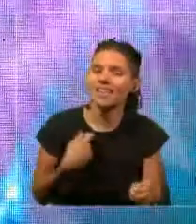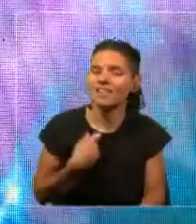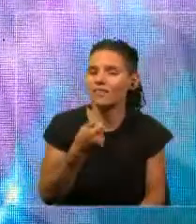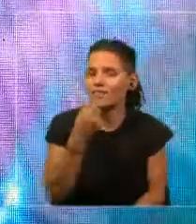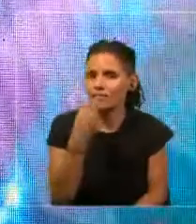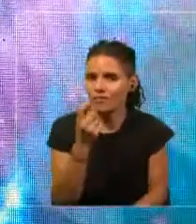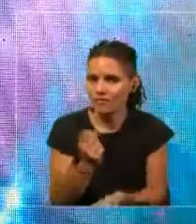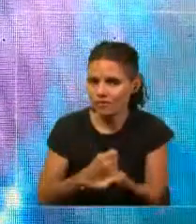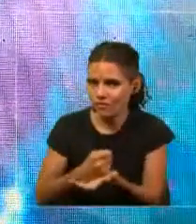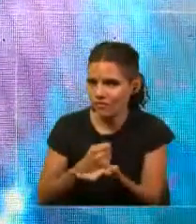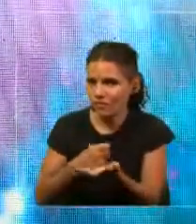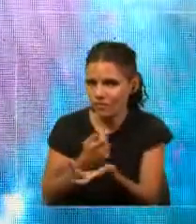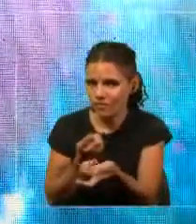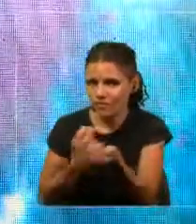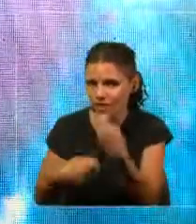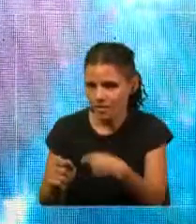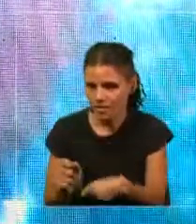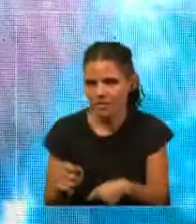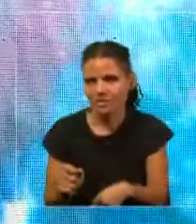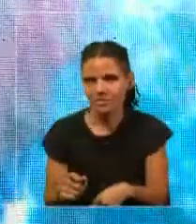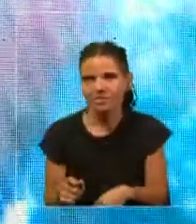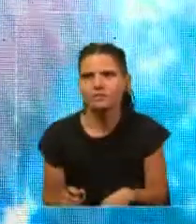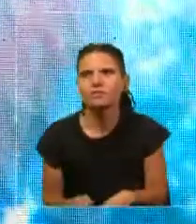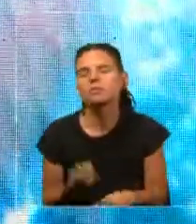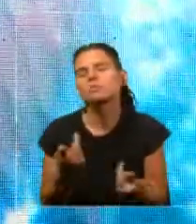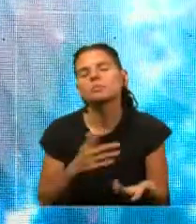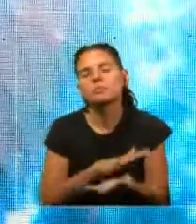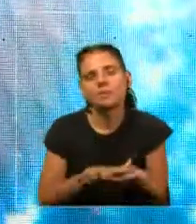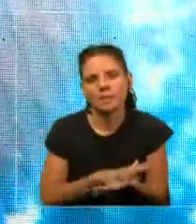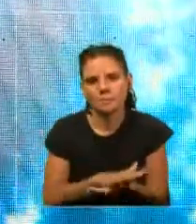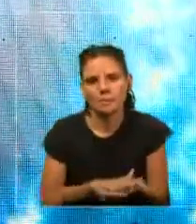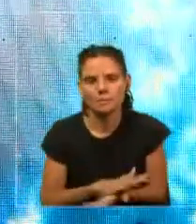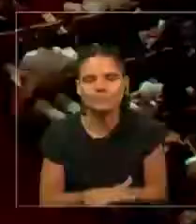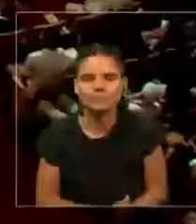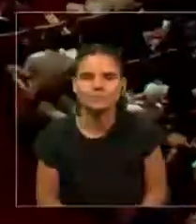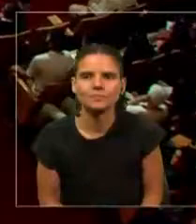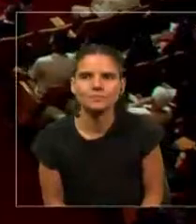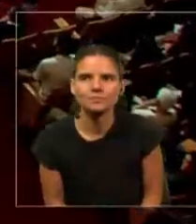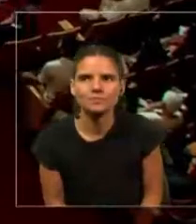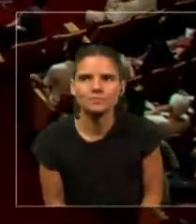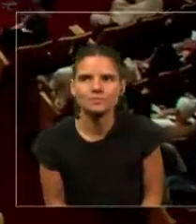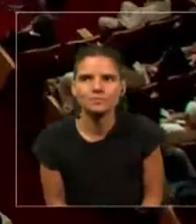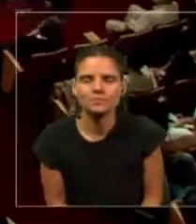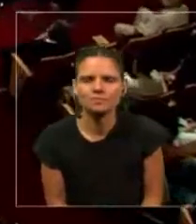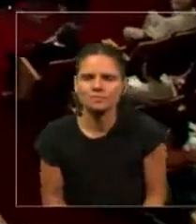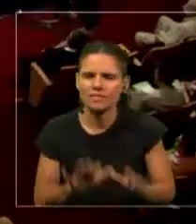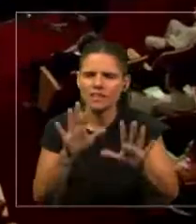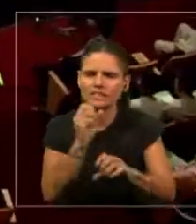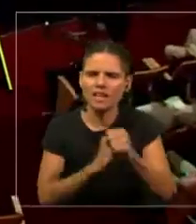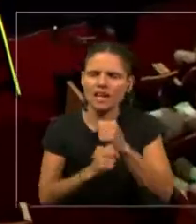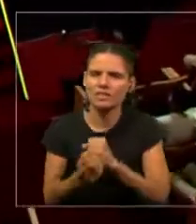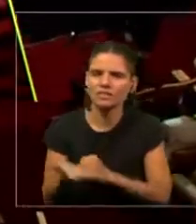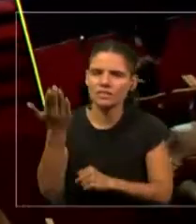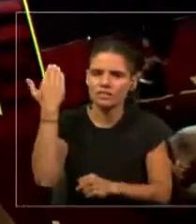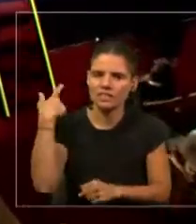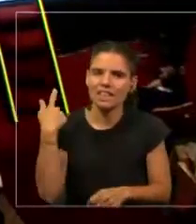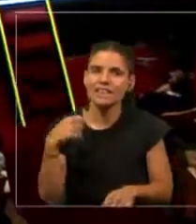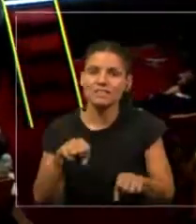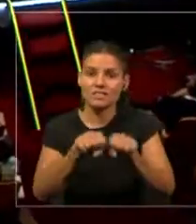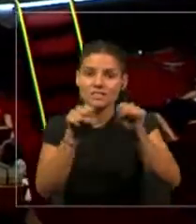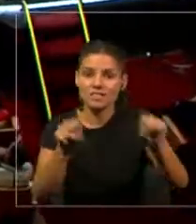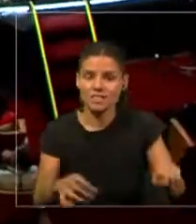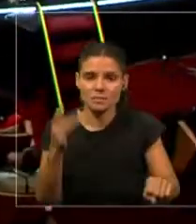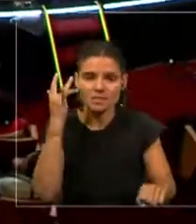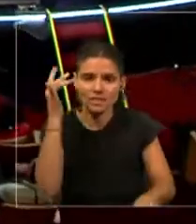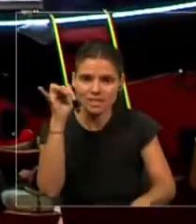farmacéutica que está en esa lógica de plataforma. Les voy a dar un ejemplo. Lo que está ocurriendo hace 10 años con los sistemas de